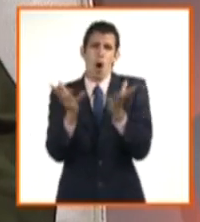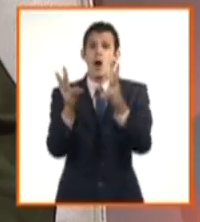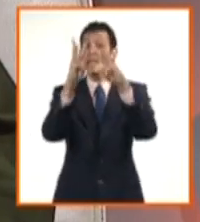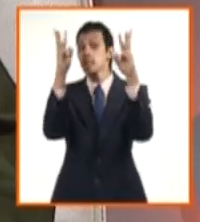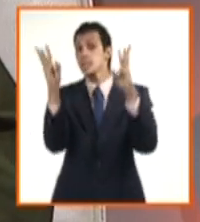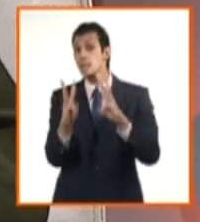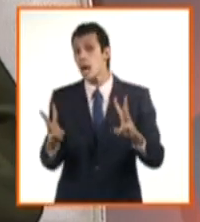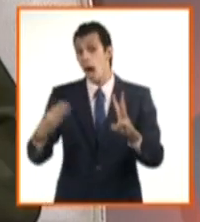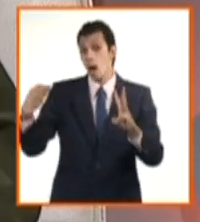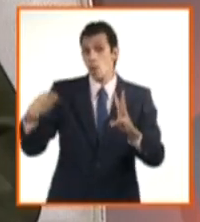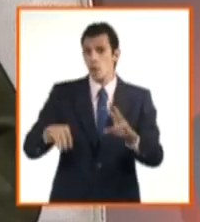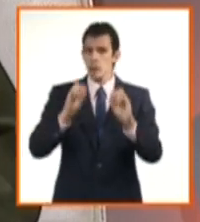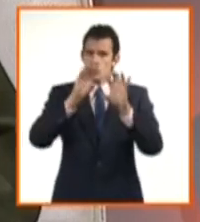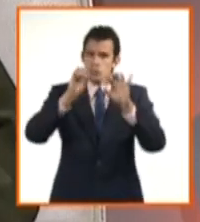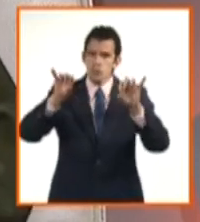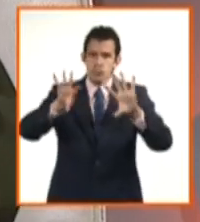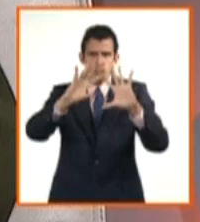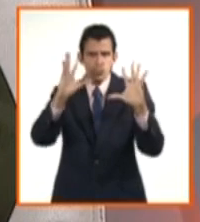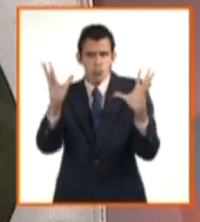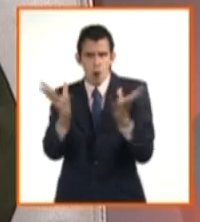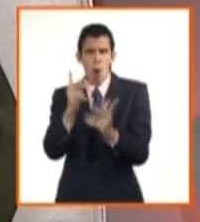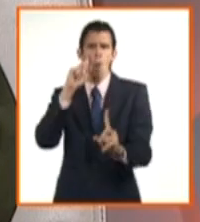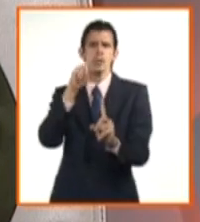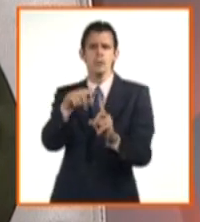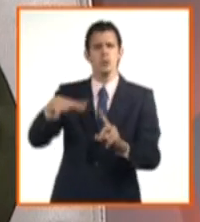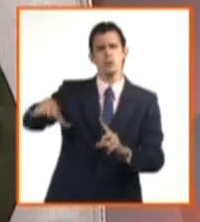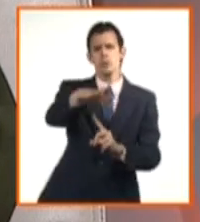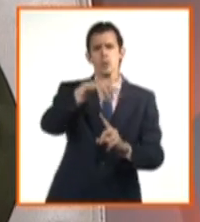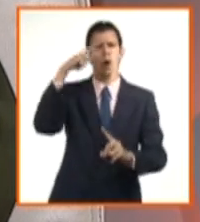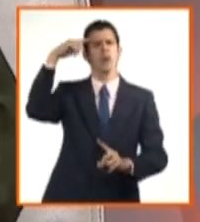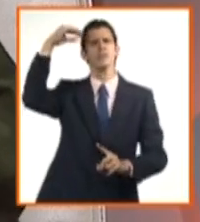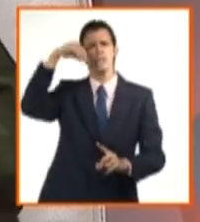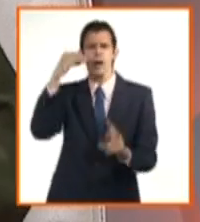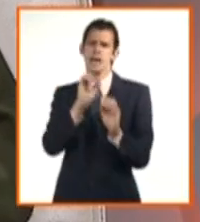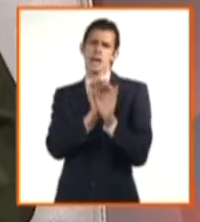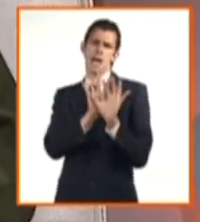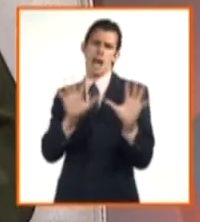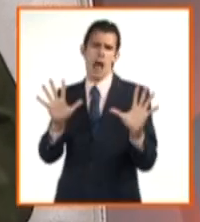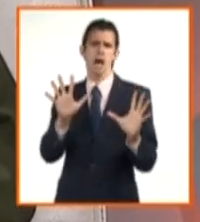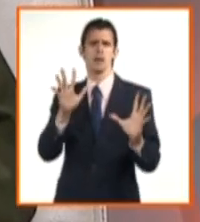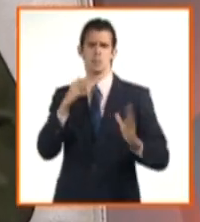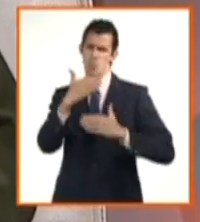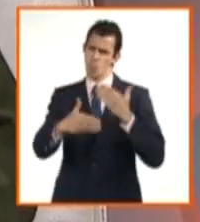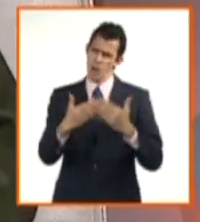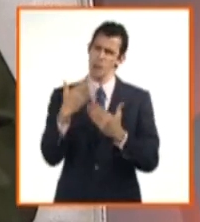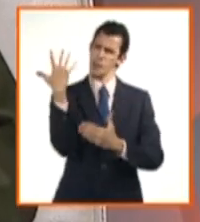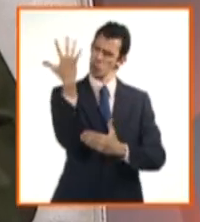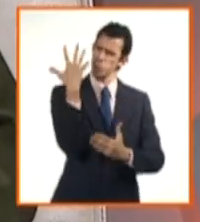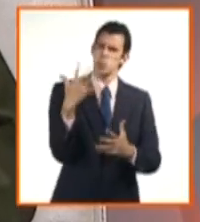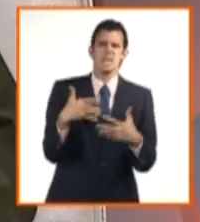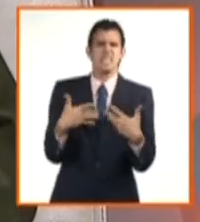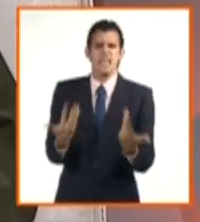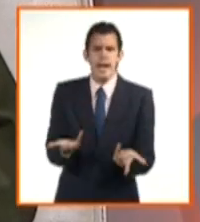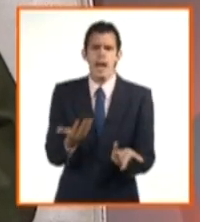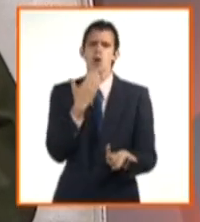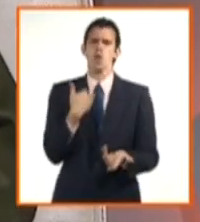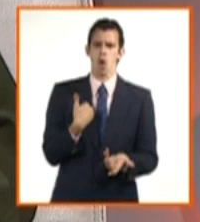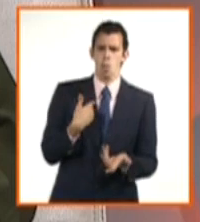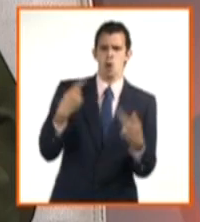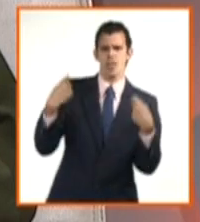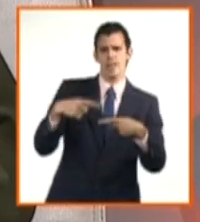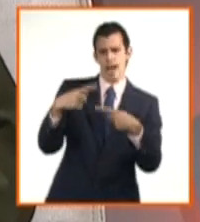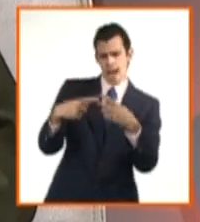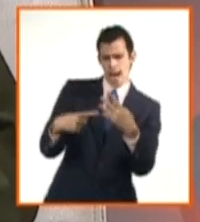tanto del intro metrología como del estado mayor nacional de la defensa civil y las informaciones que dan también las autoridades locales de los territorios